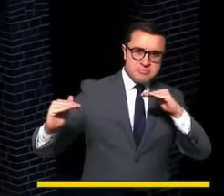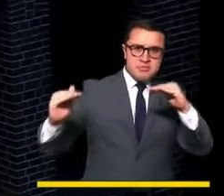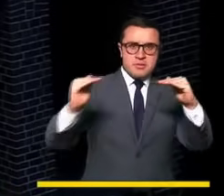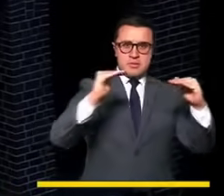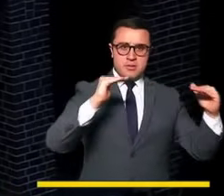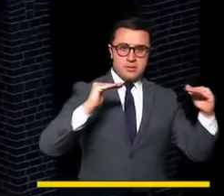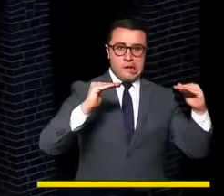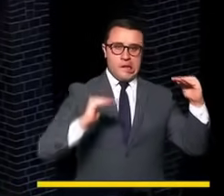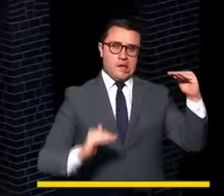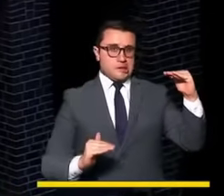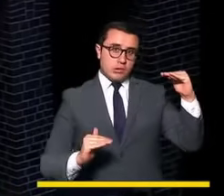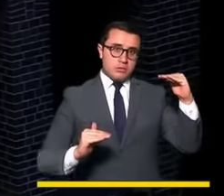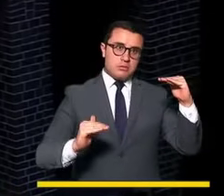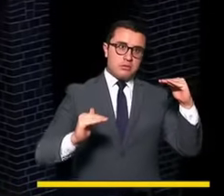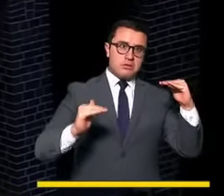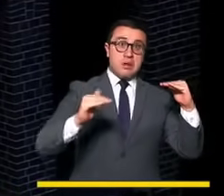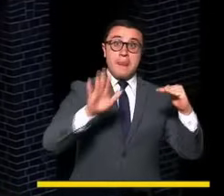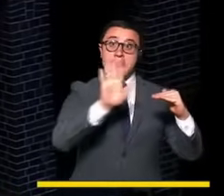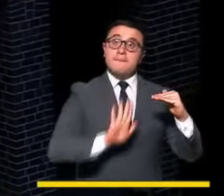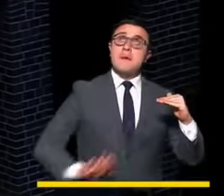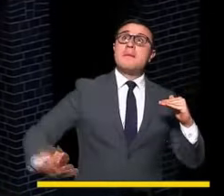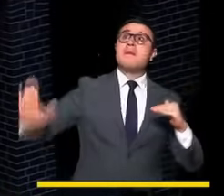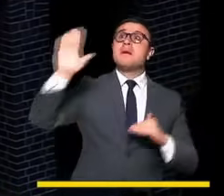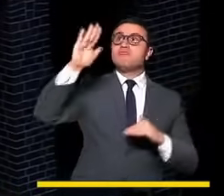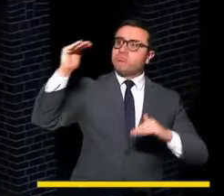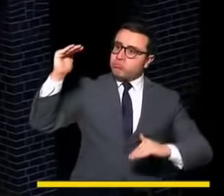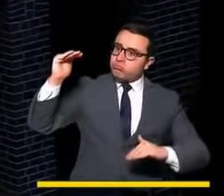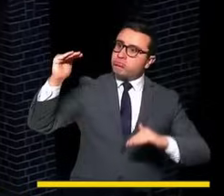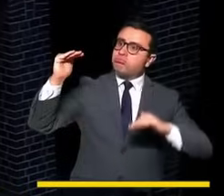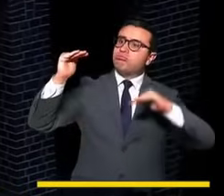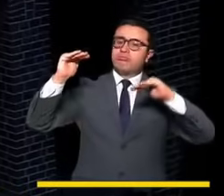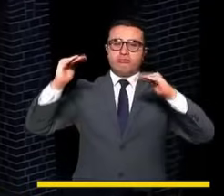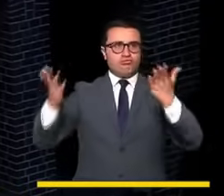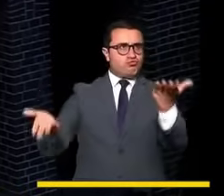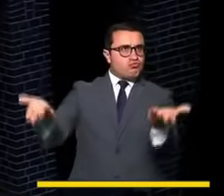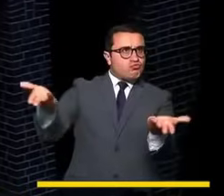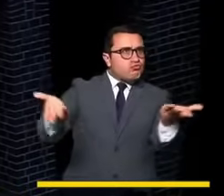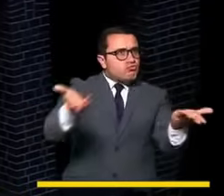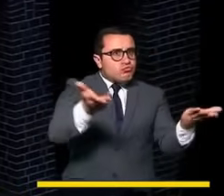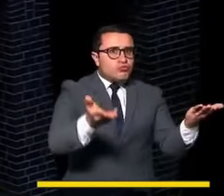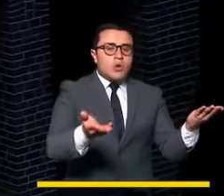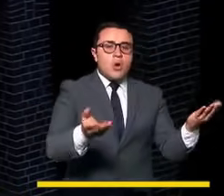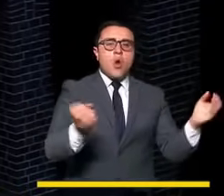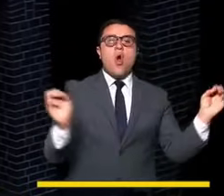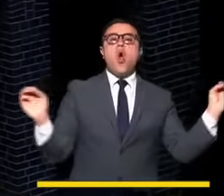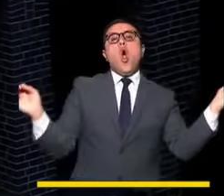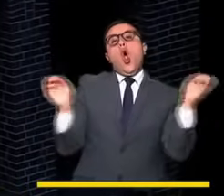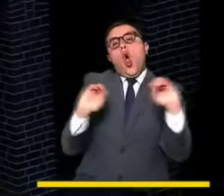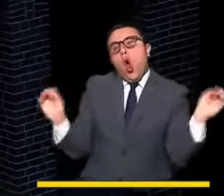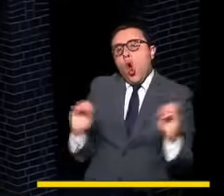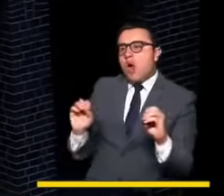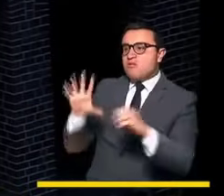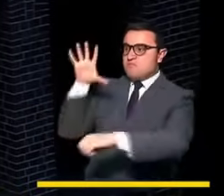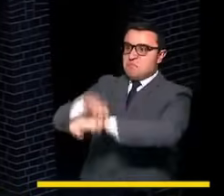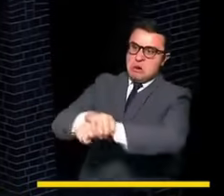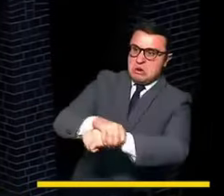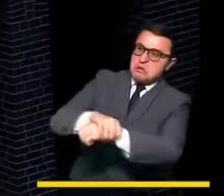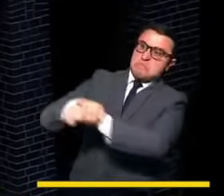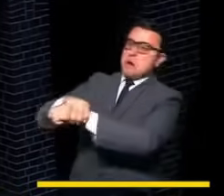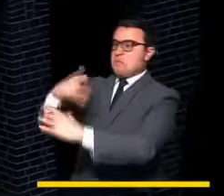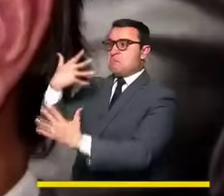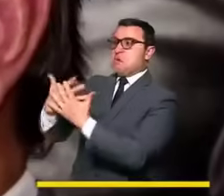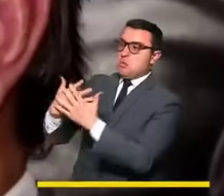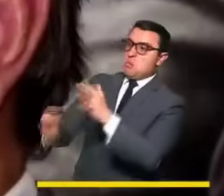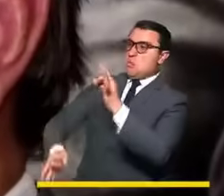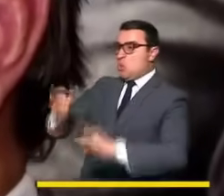la inequidad social y territorial, o se cimenta en la cárcel y el punitivismo,